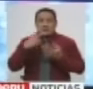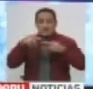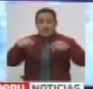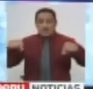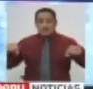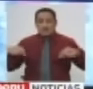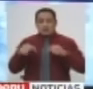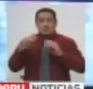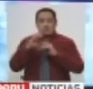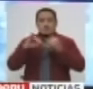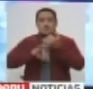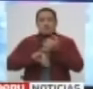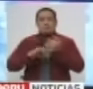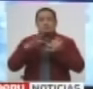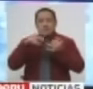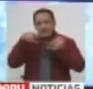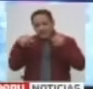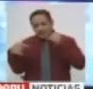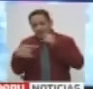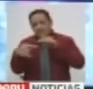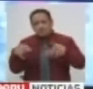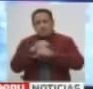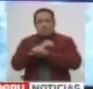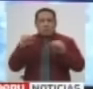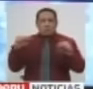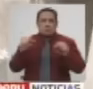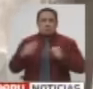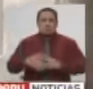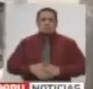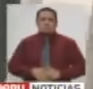de gas originó la detonación en el establecimiento.